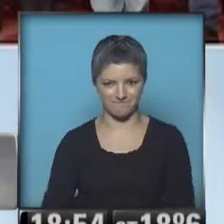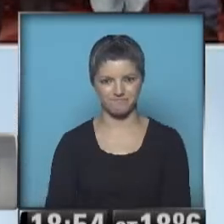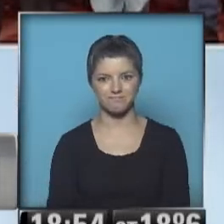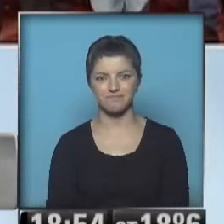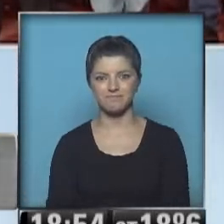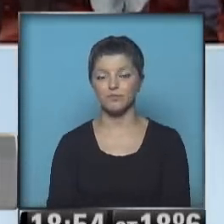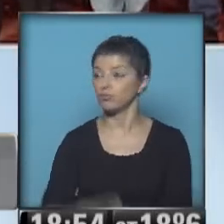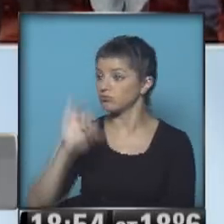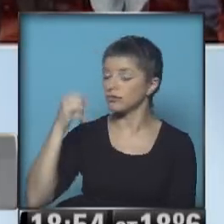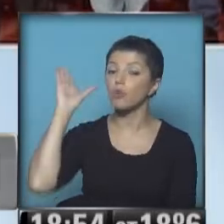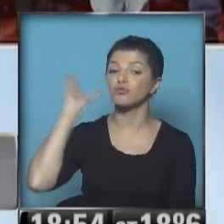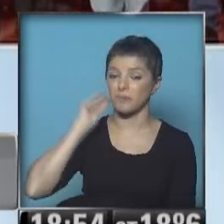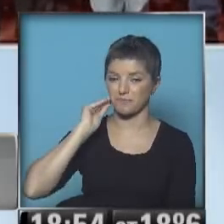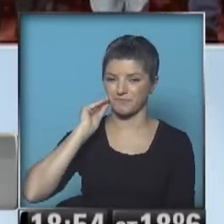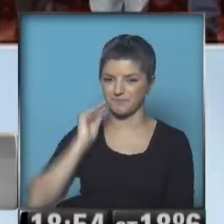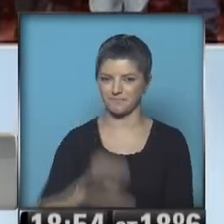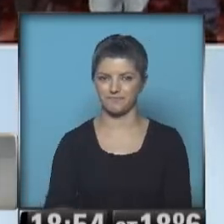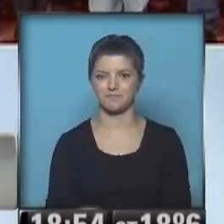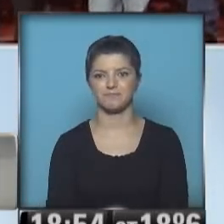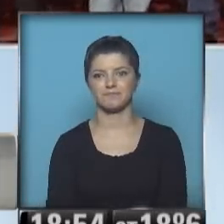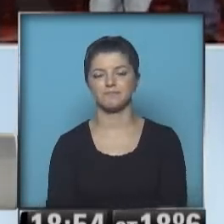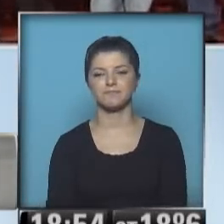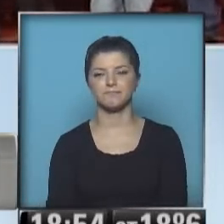Lo escuchamos. Adelante.